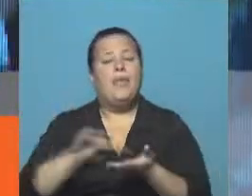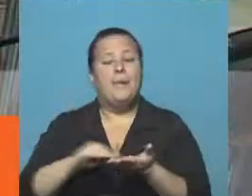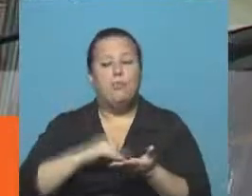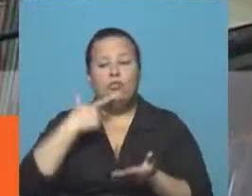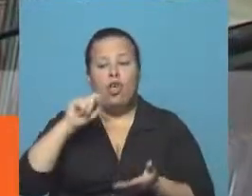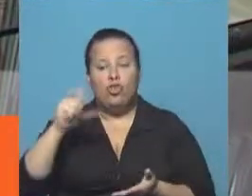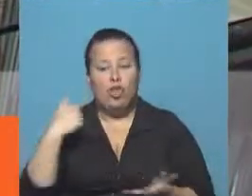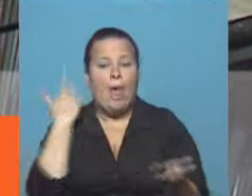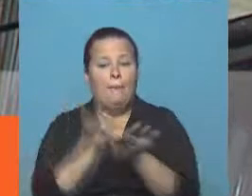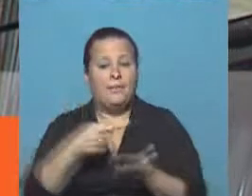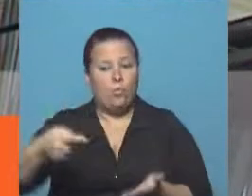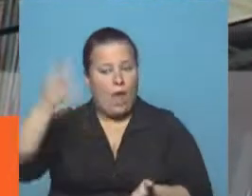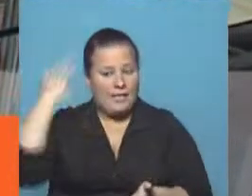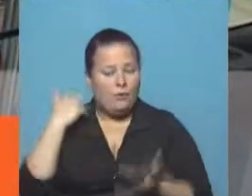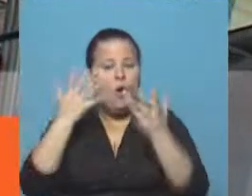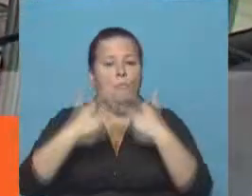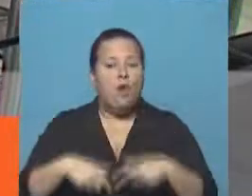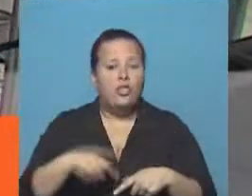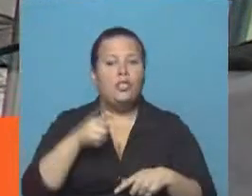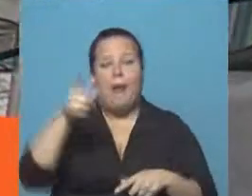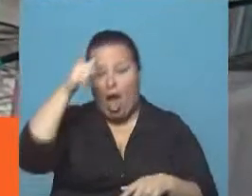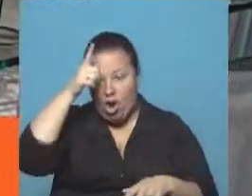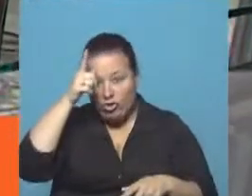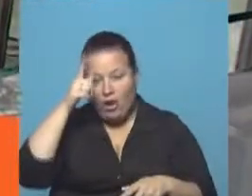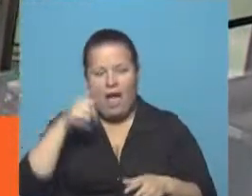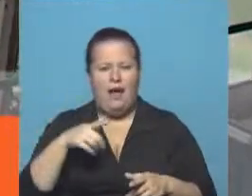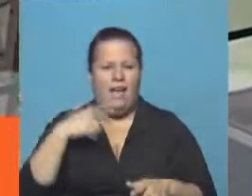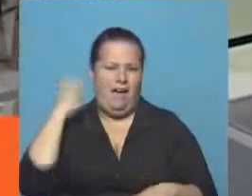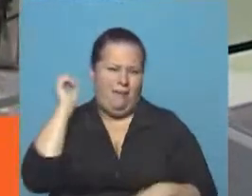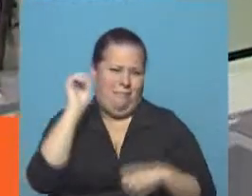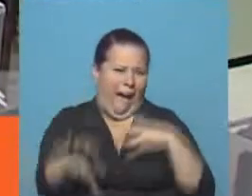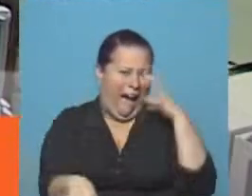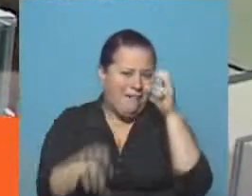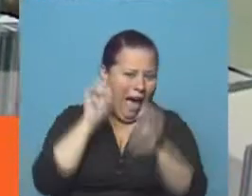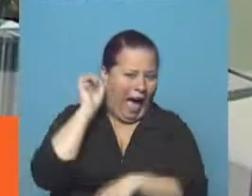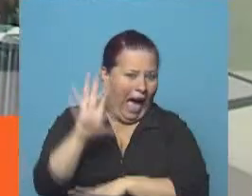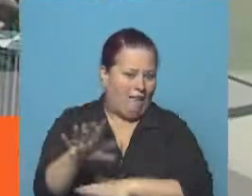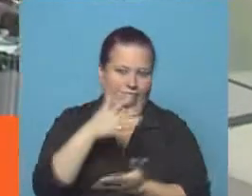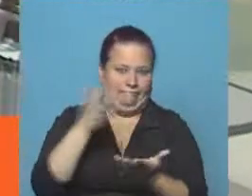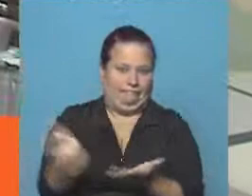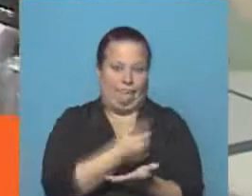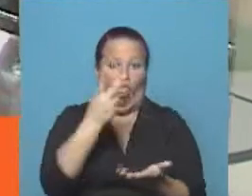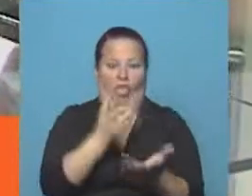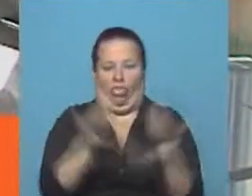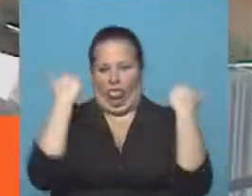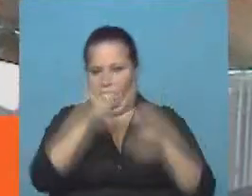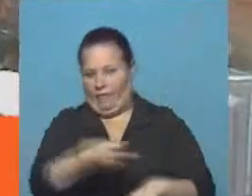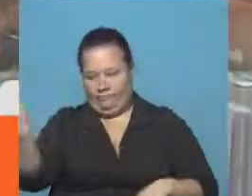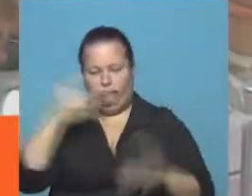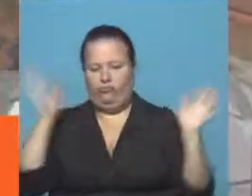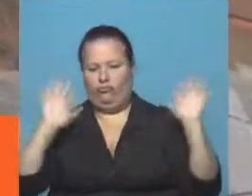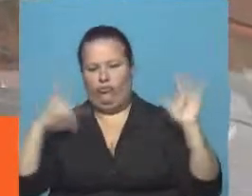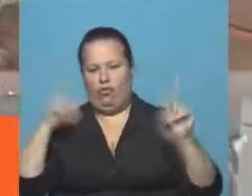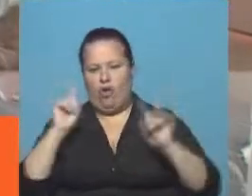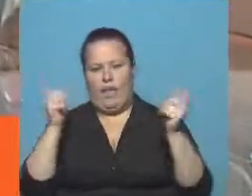Solá, que presentó la semana pasada un proyecto para regularlo, recibió tantos palazos que lo retiró a las 2 horas diciendo que no quería